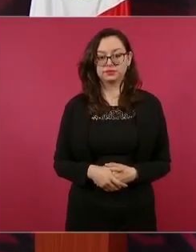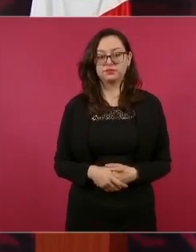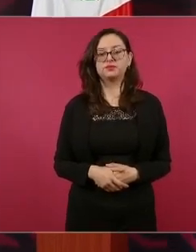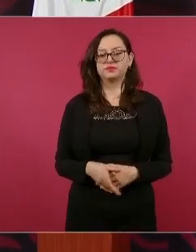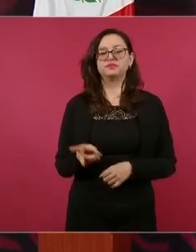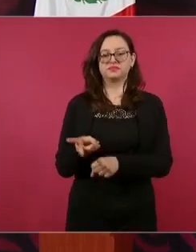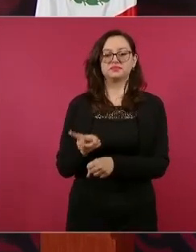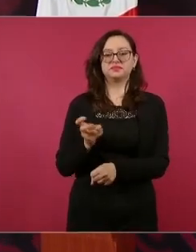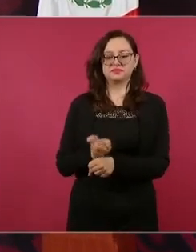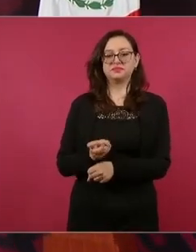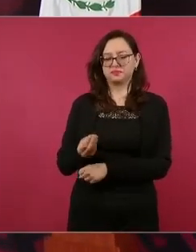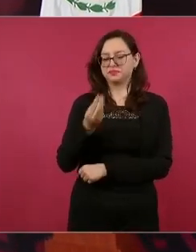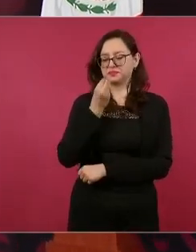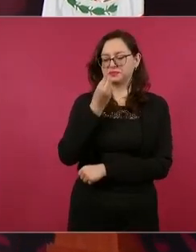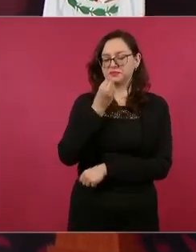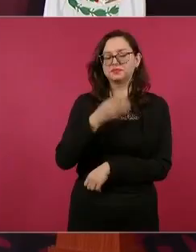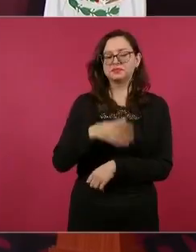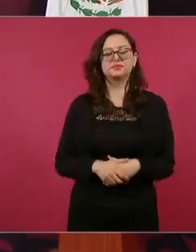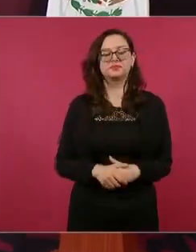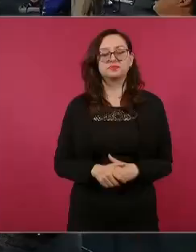invito a comer el lunes.